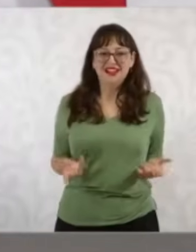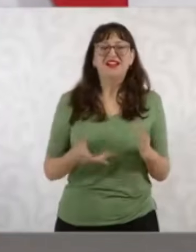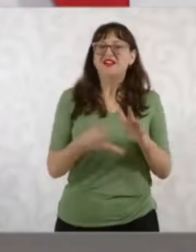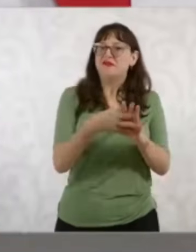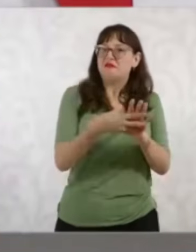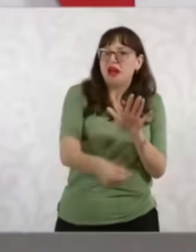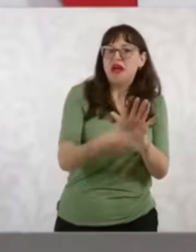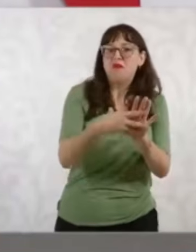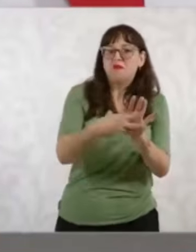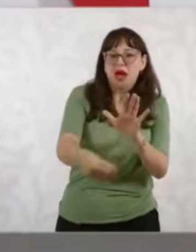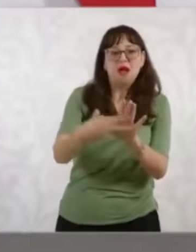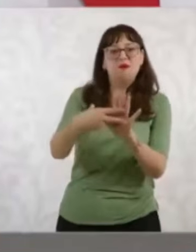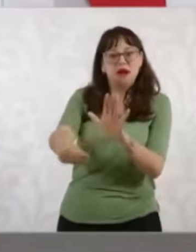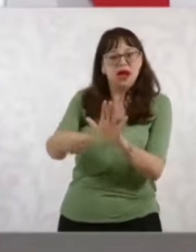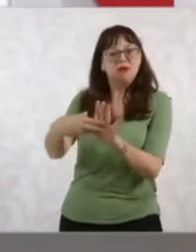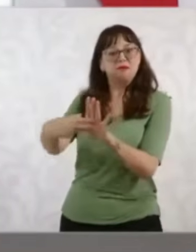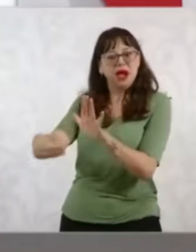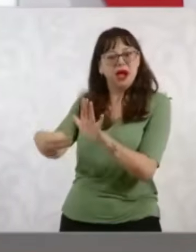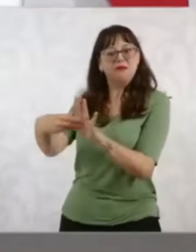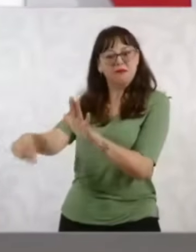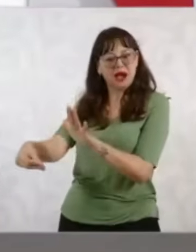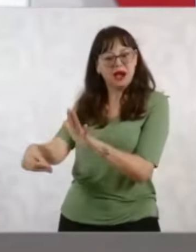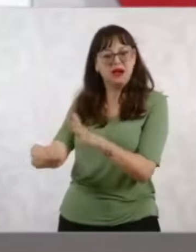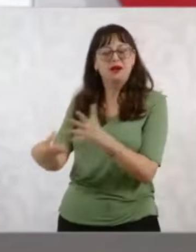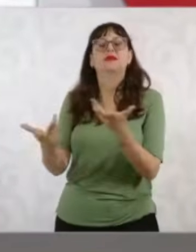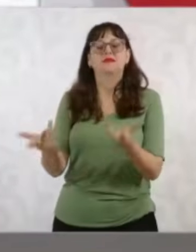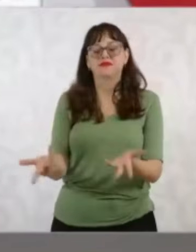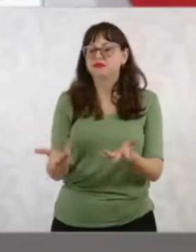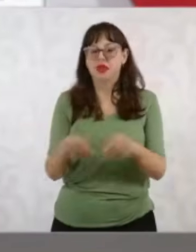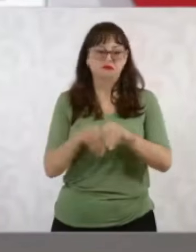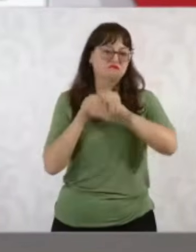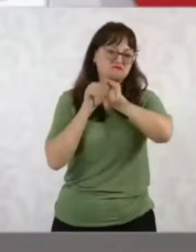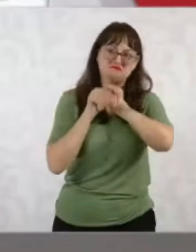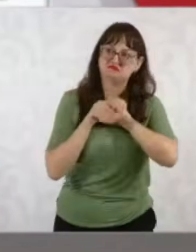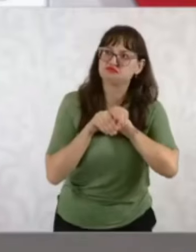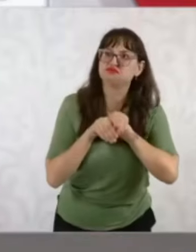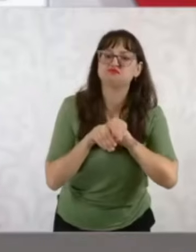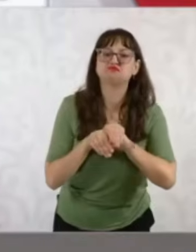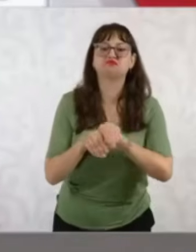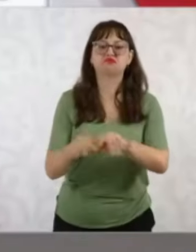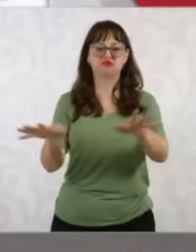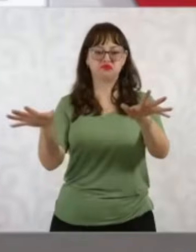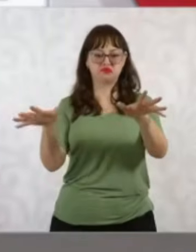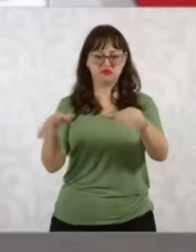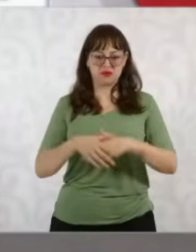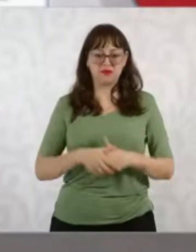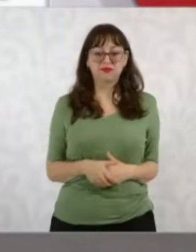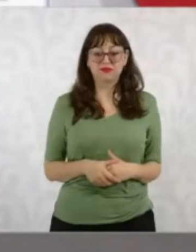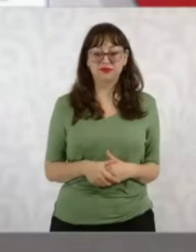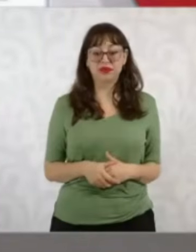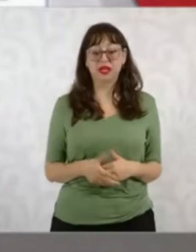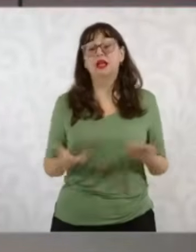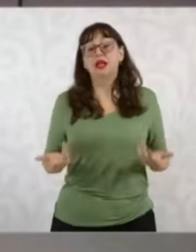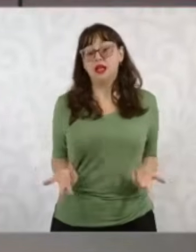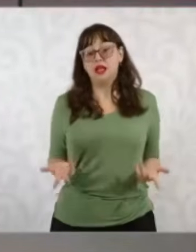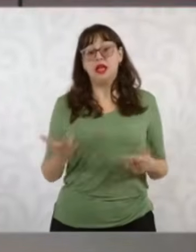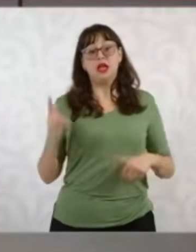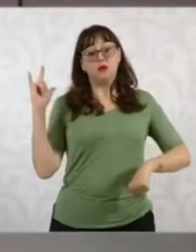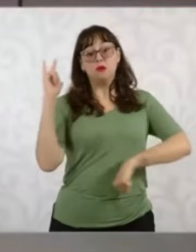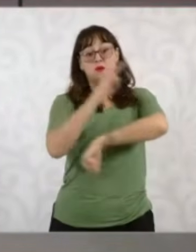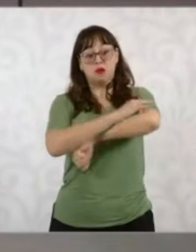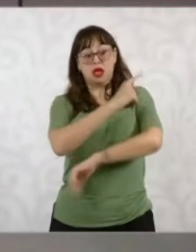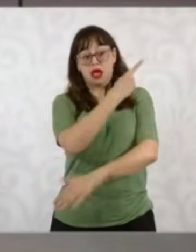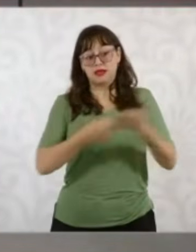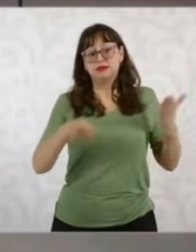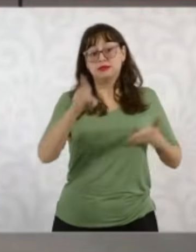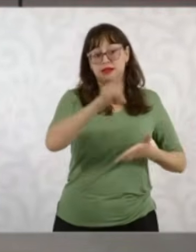decisión de seguir asistiendo al Mundial. Por cancelación de vuelo, Sheinbaum viaja en